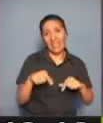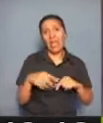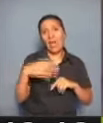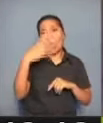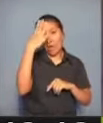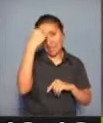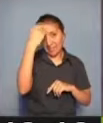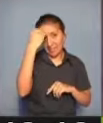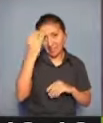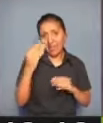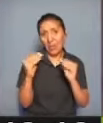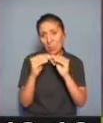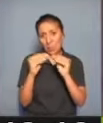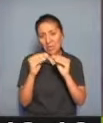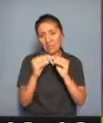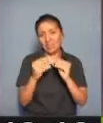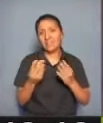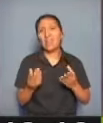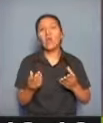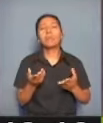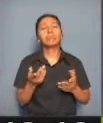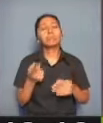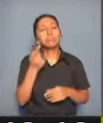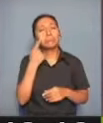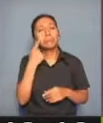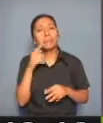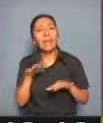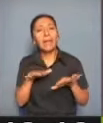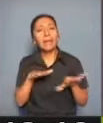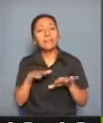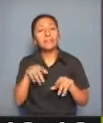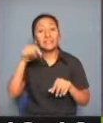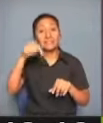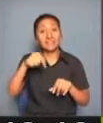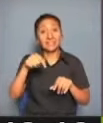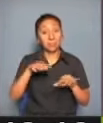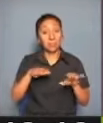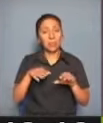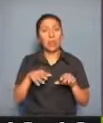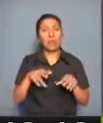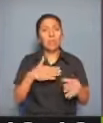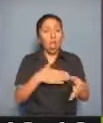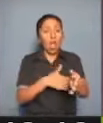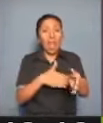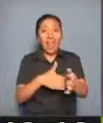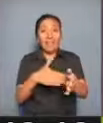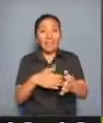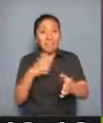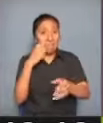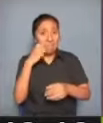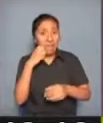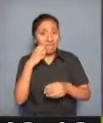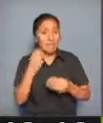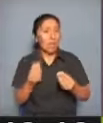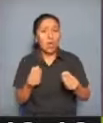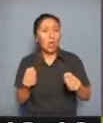pisic para conocer Cuál es la situación en estos momentos en la vieja terminal Nico